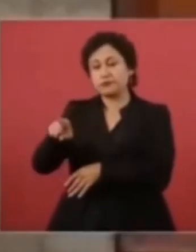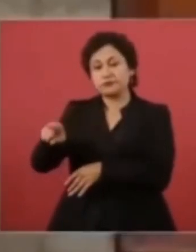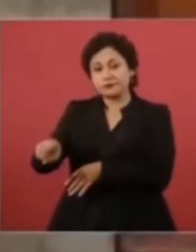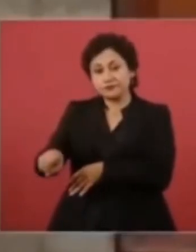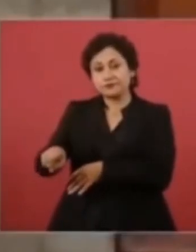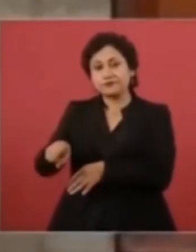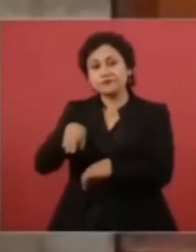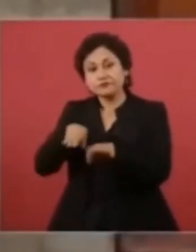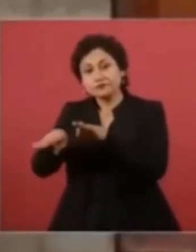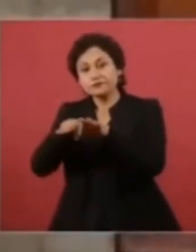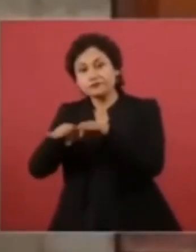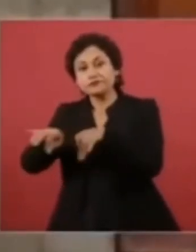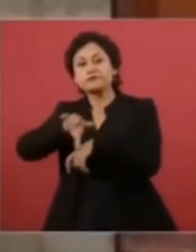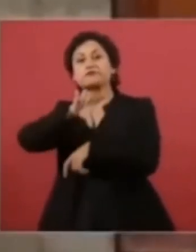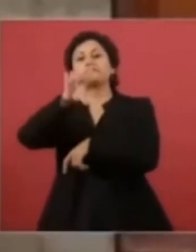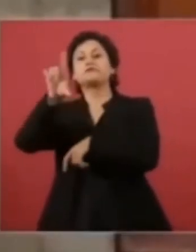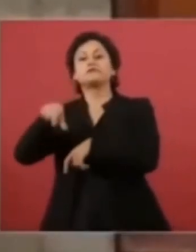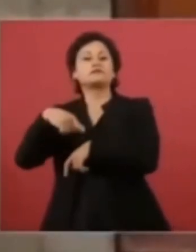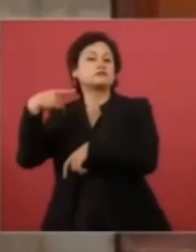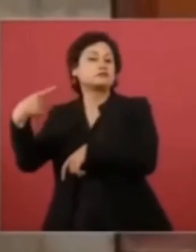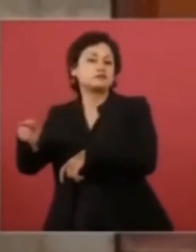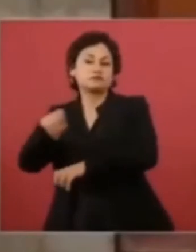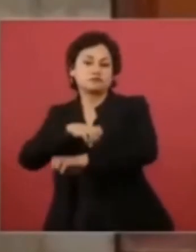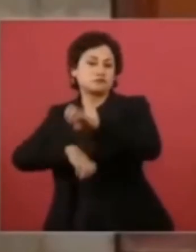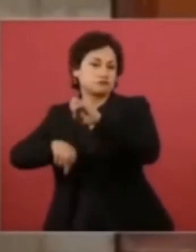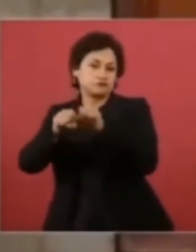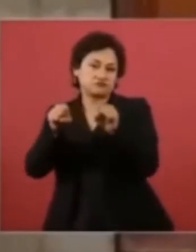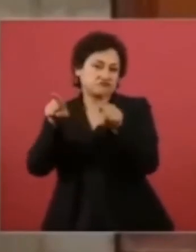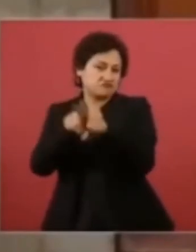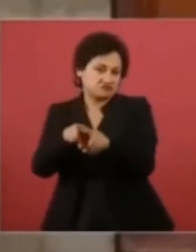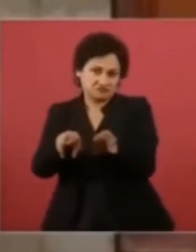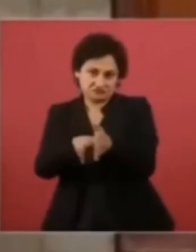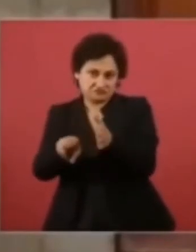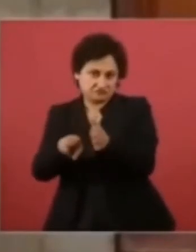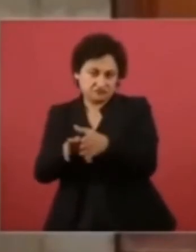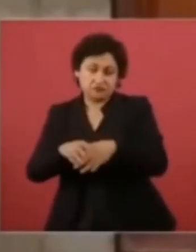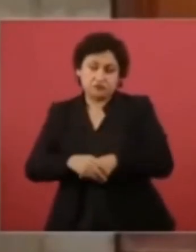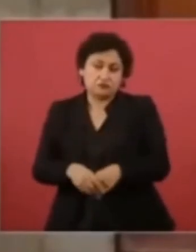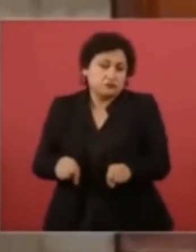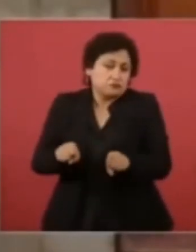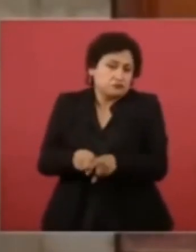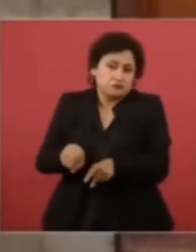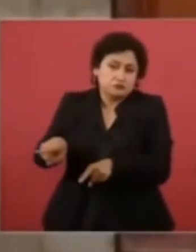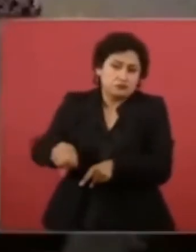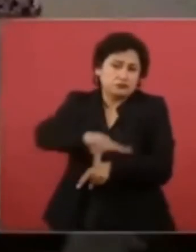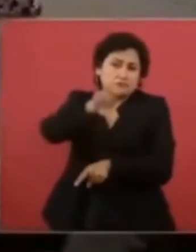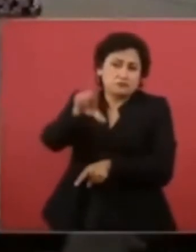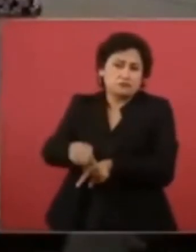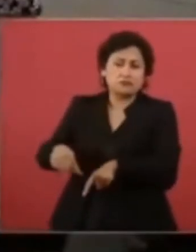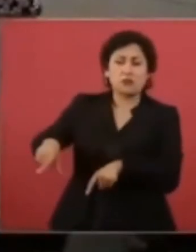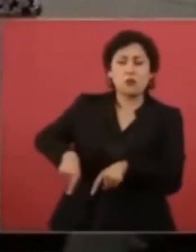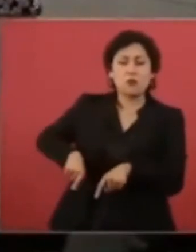Tenía también dinero, o sea, del gobierno, le daba dinero al gobierno.